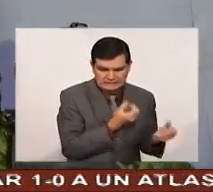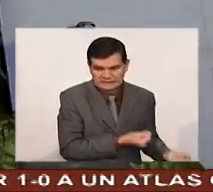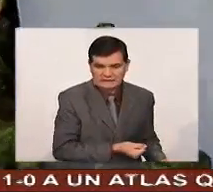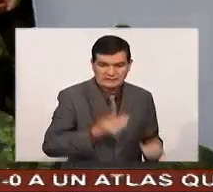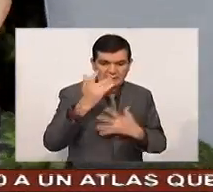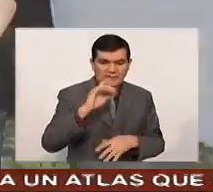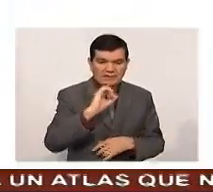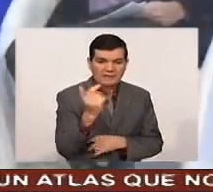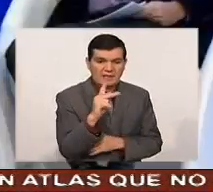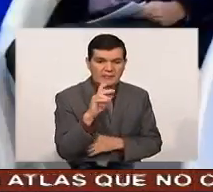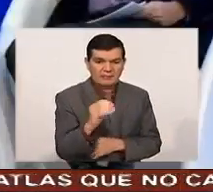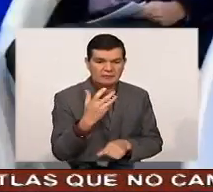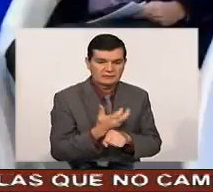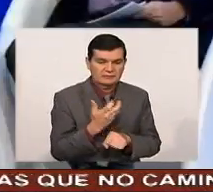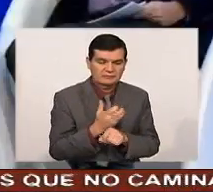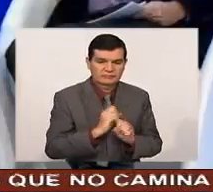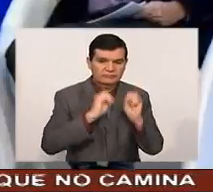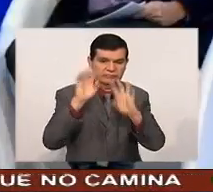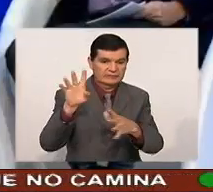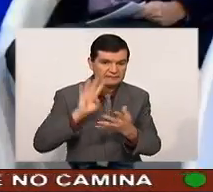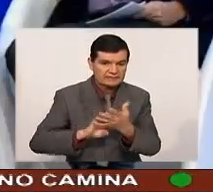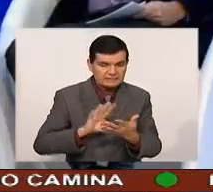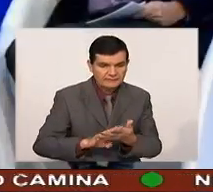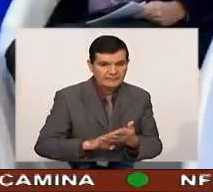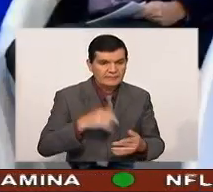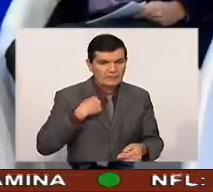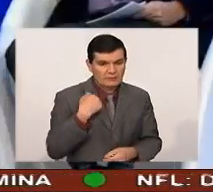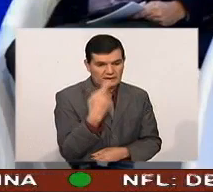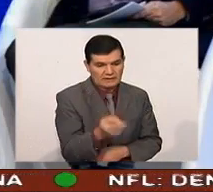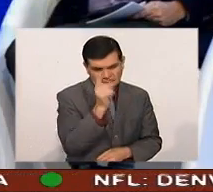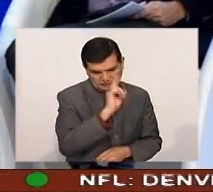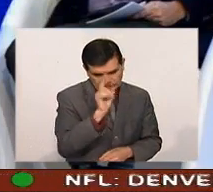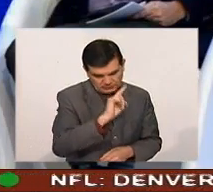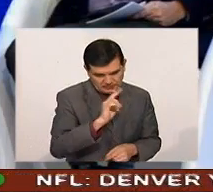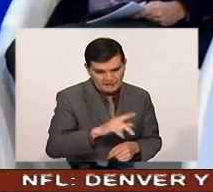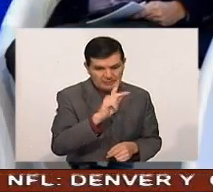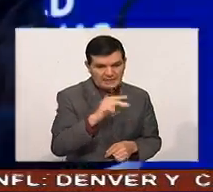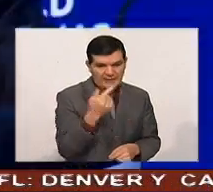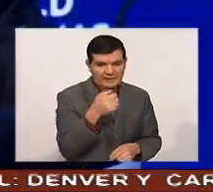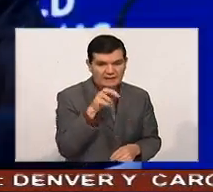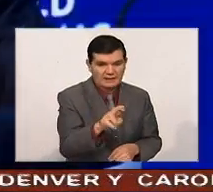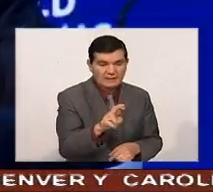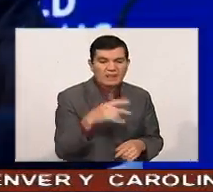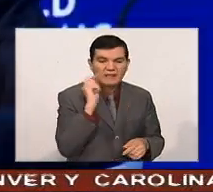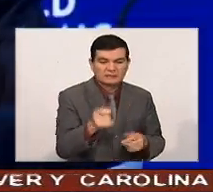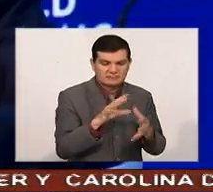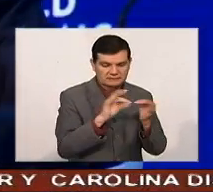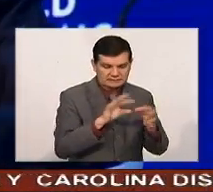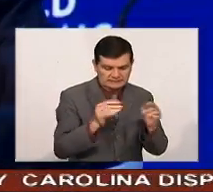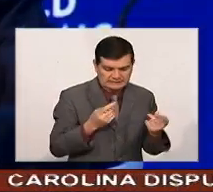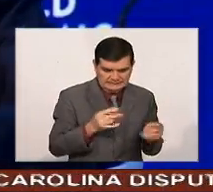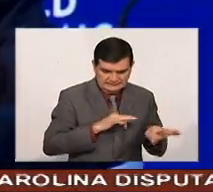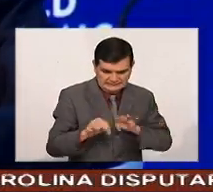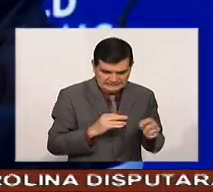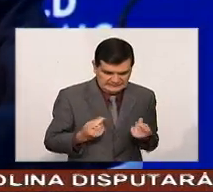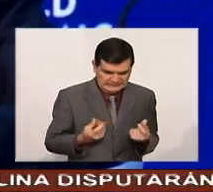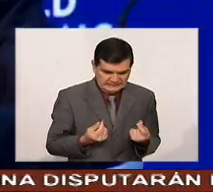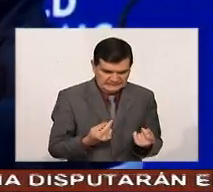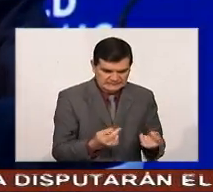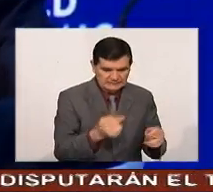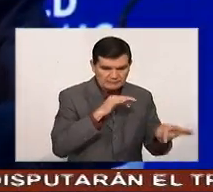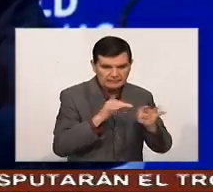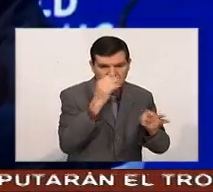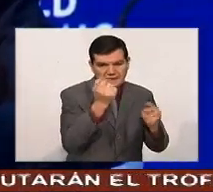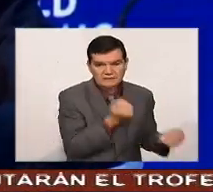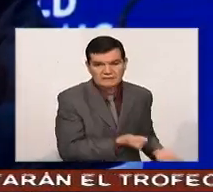extradición del Chapo. La indicación que tiene la Procuraduría General de la República es trabajar y acelerar su